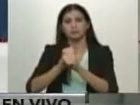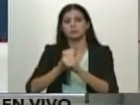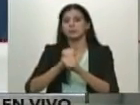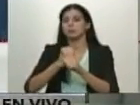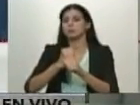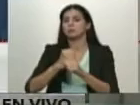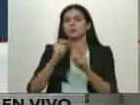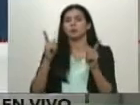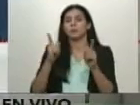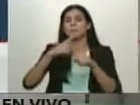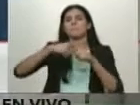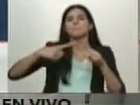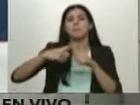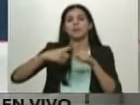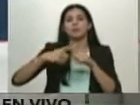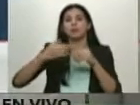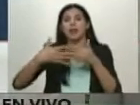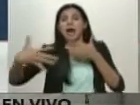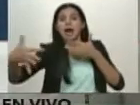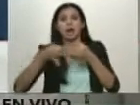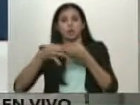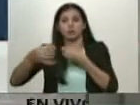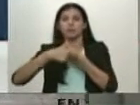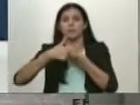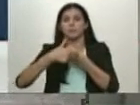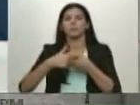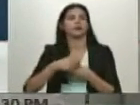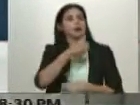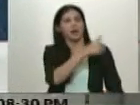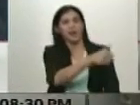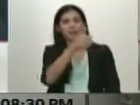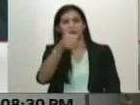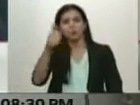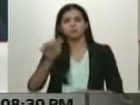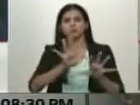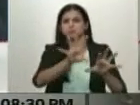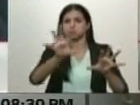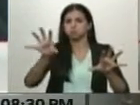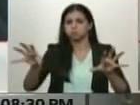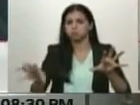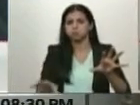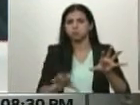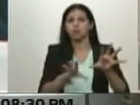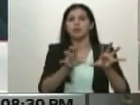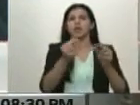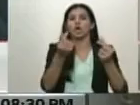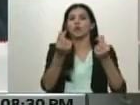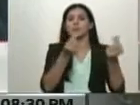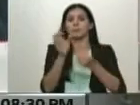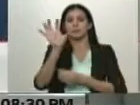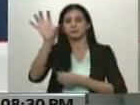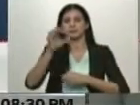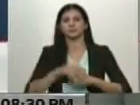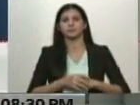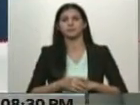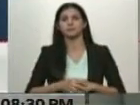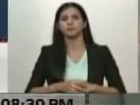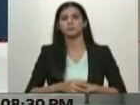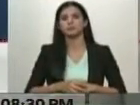y largo plazo en cada uno de los sectores de la economía de nuestro país. Saben ustedes